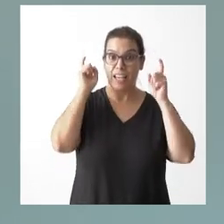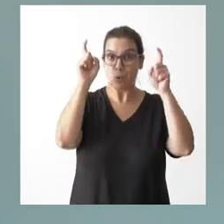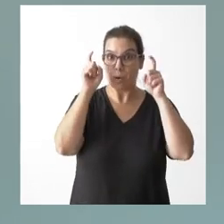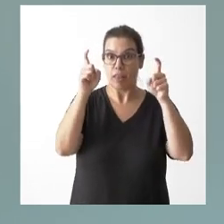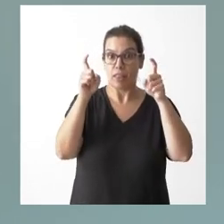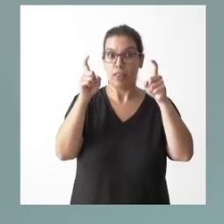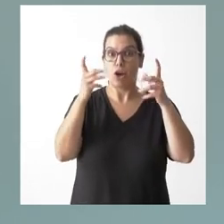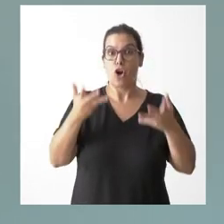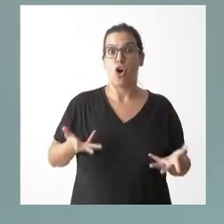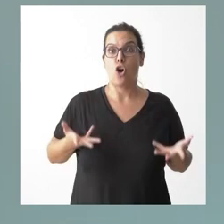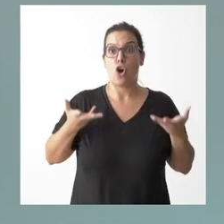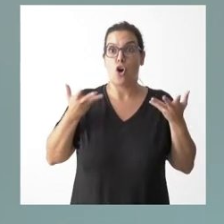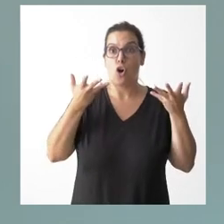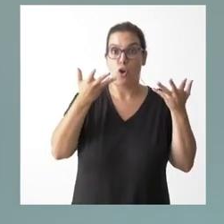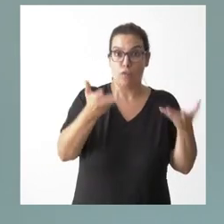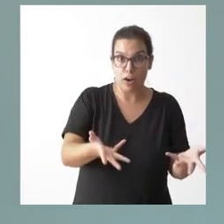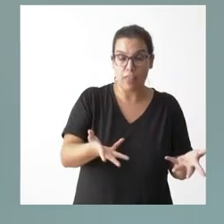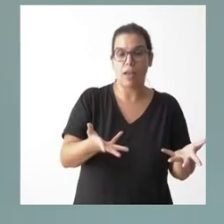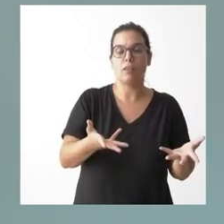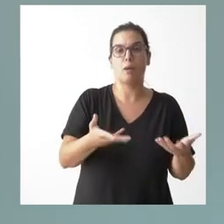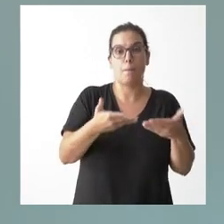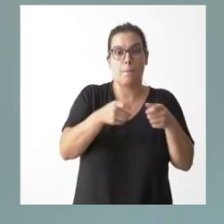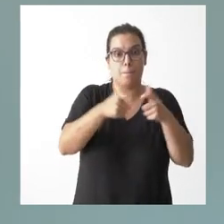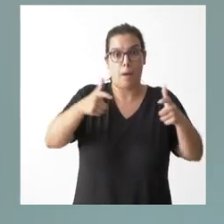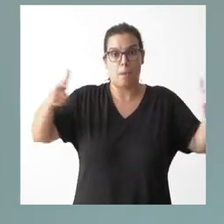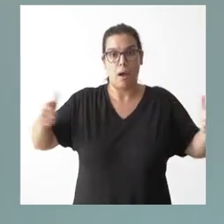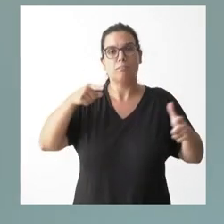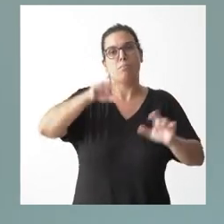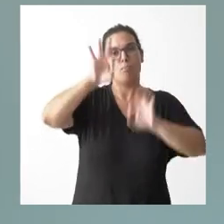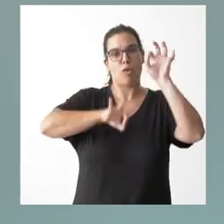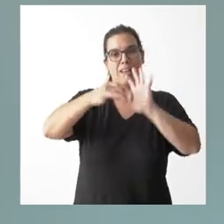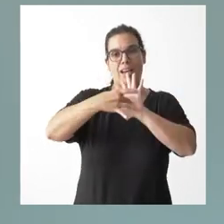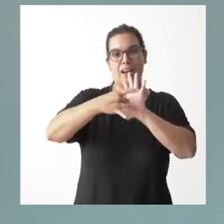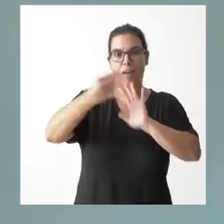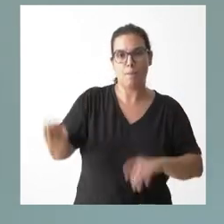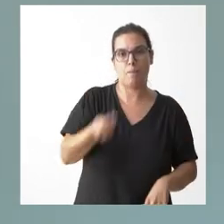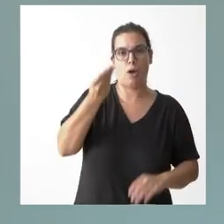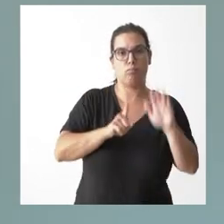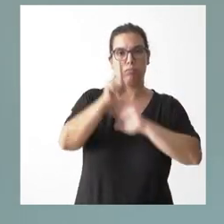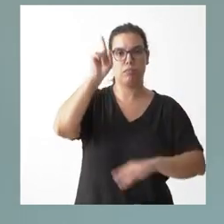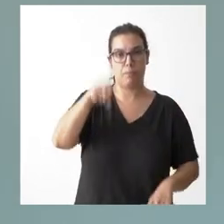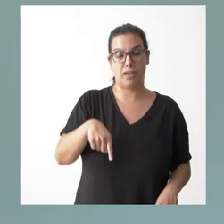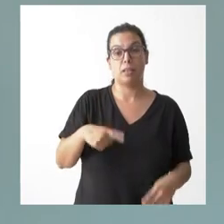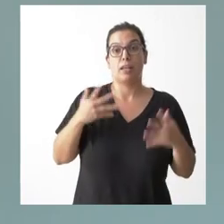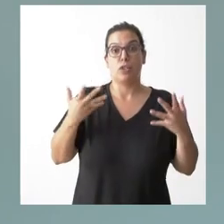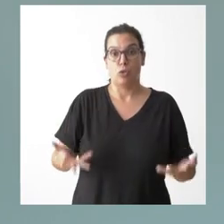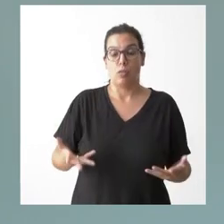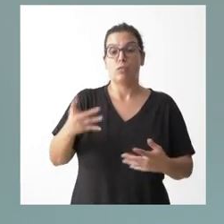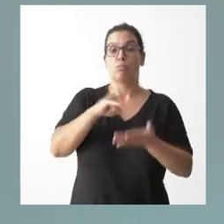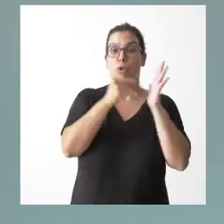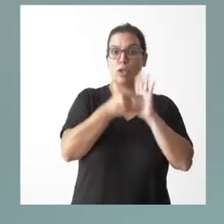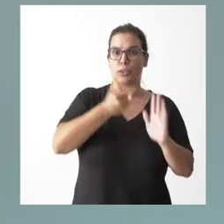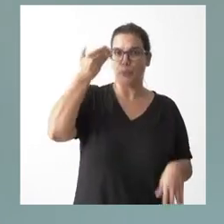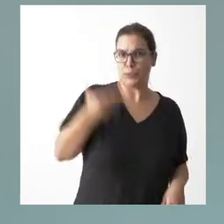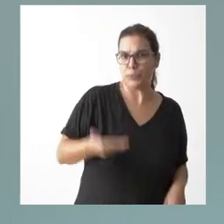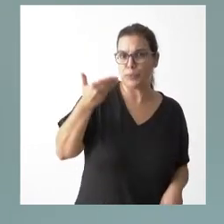al ámbito educativo, o sea, los niños al ámbito educativo, mejoran esas tasas de calidad del sistema educativo. Por tanto, un gran proyecto,